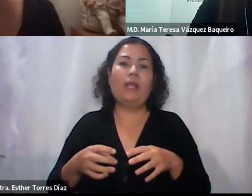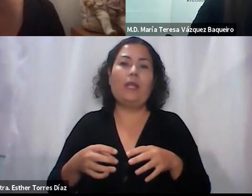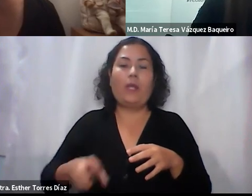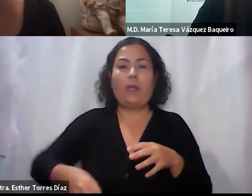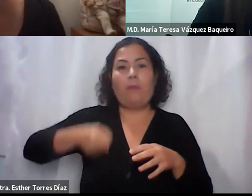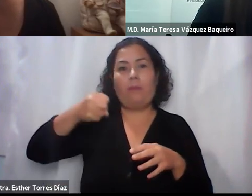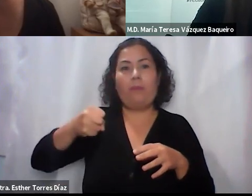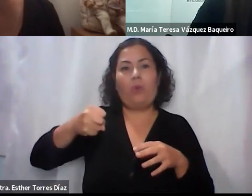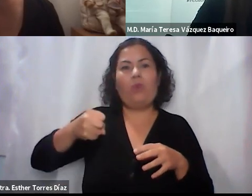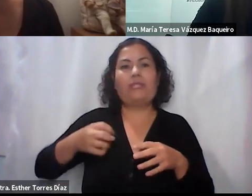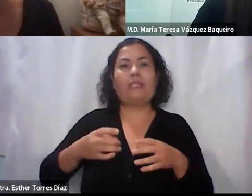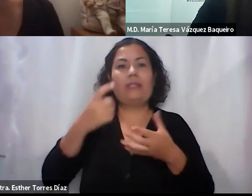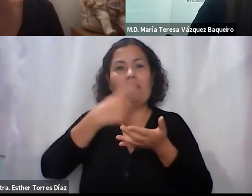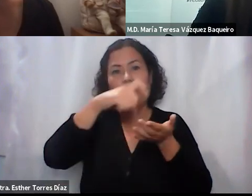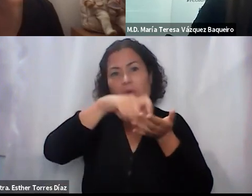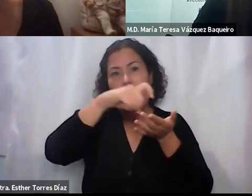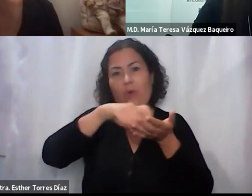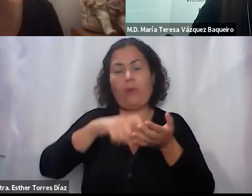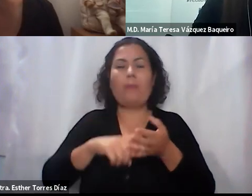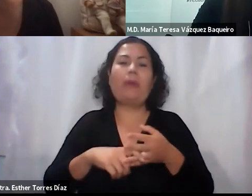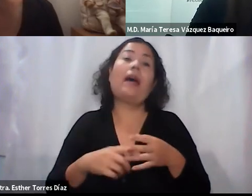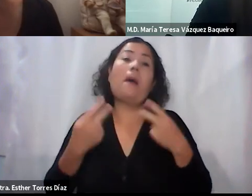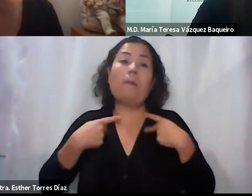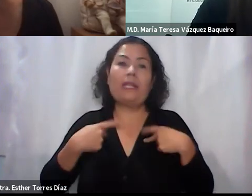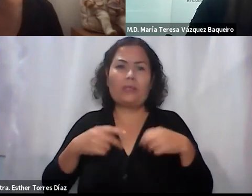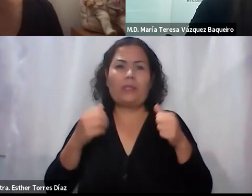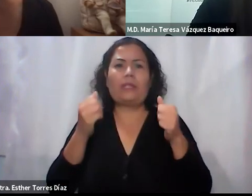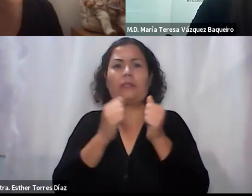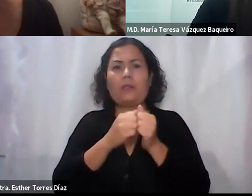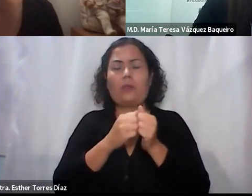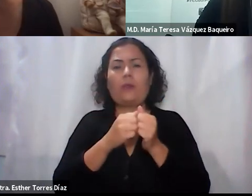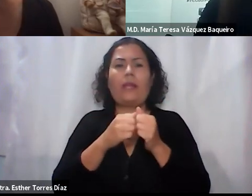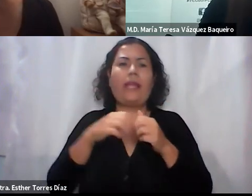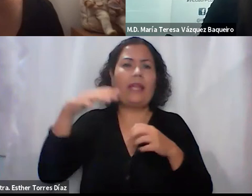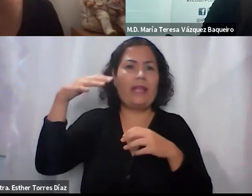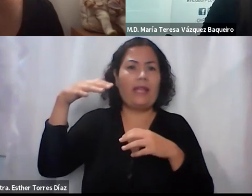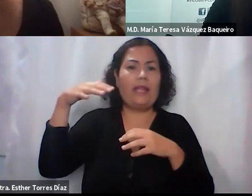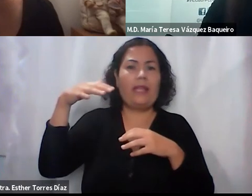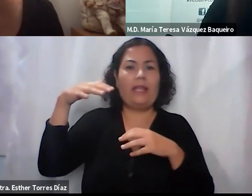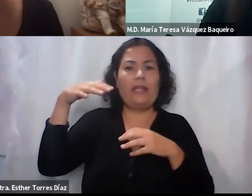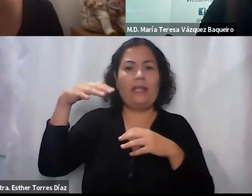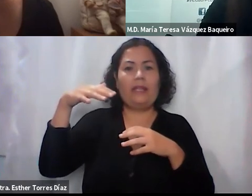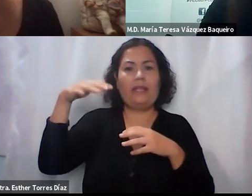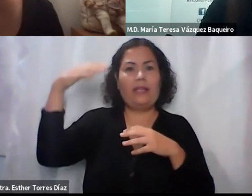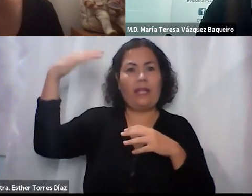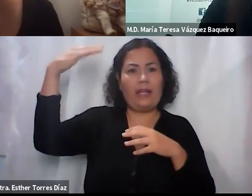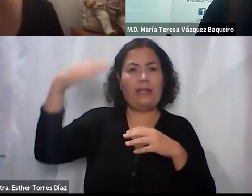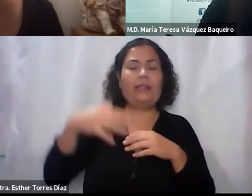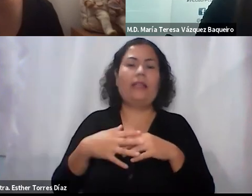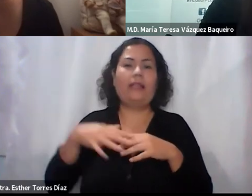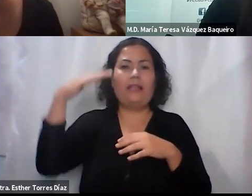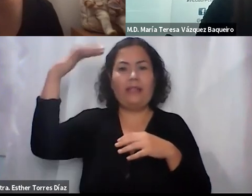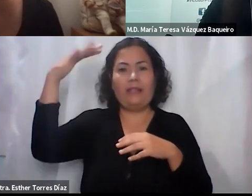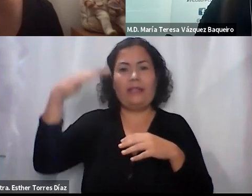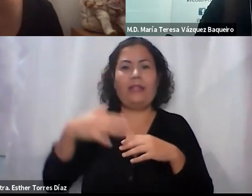que sus movimientos ya son más lentos, por ejemplo. Entonces la seguridad es para todos y todas, ¿no? Bueno,